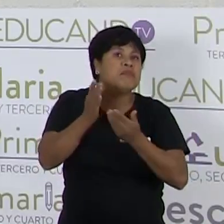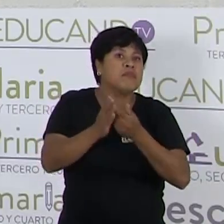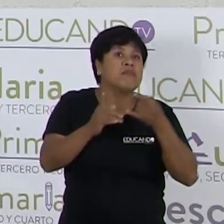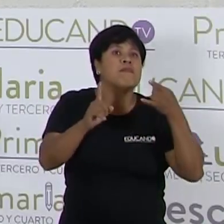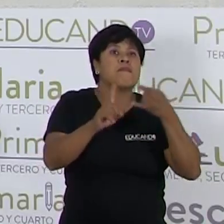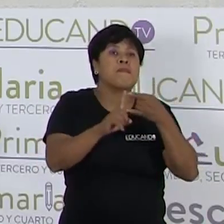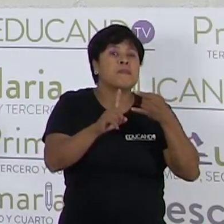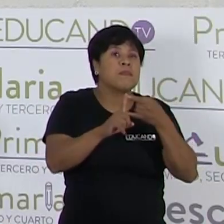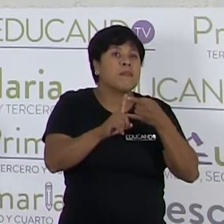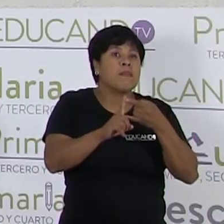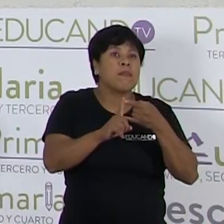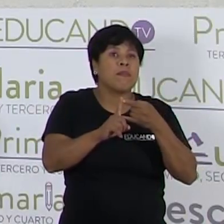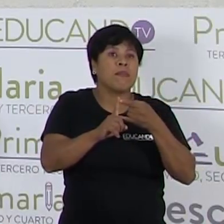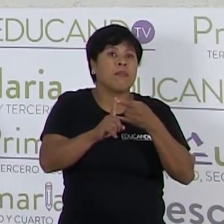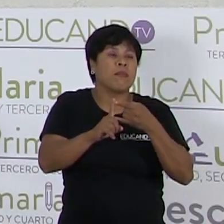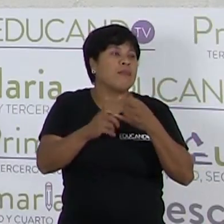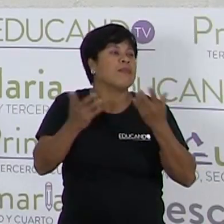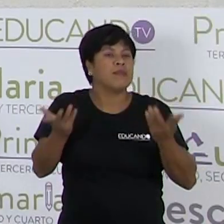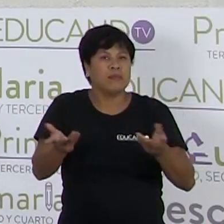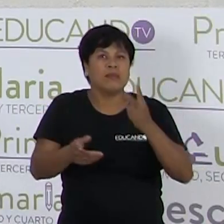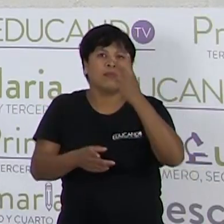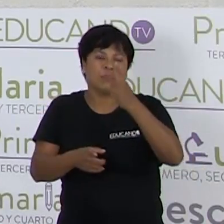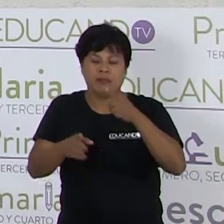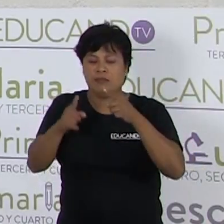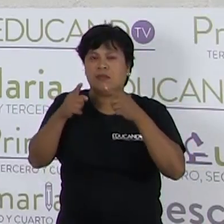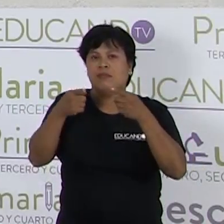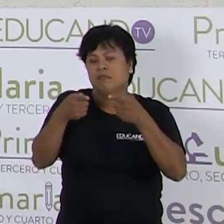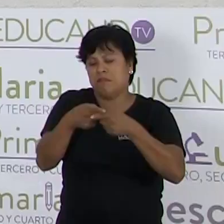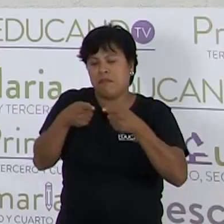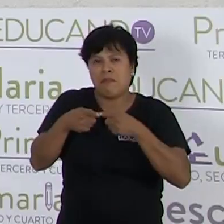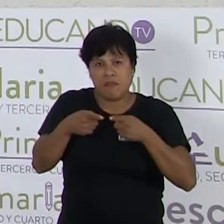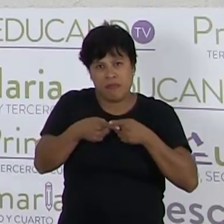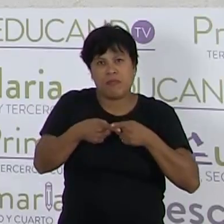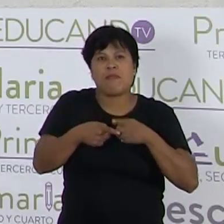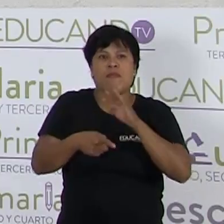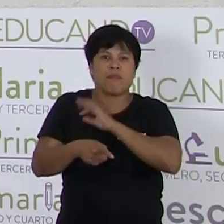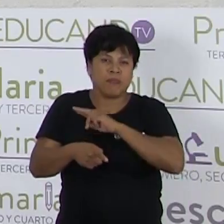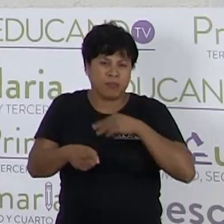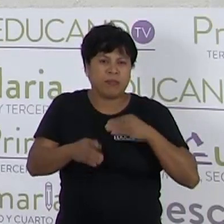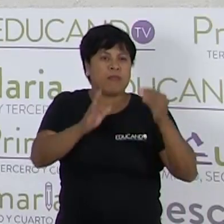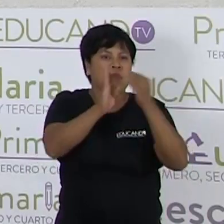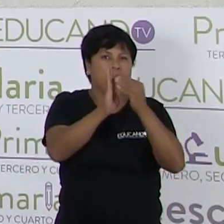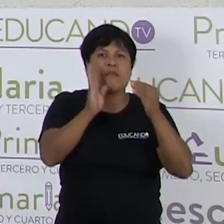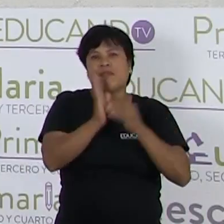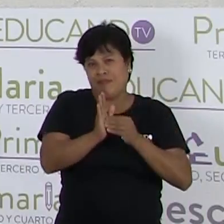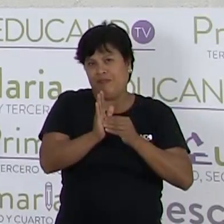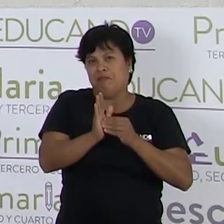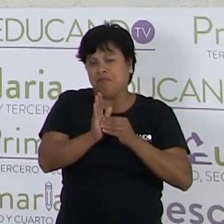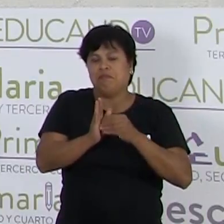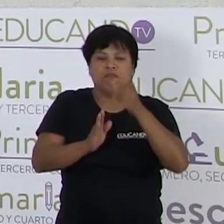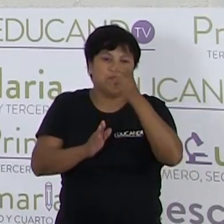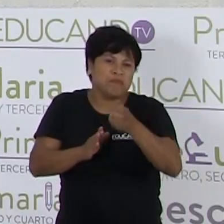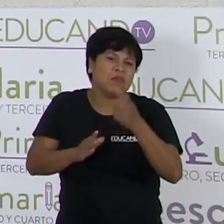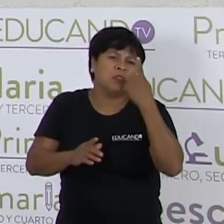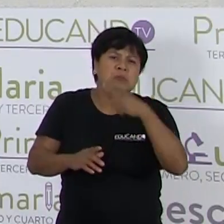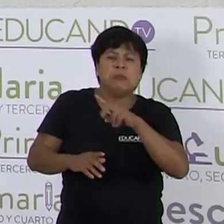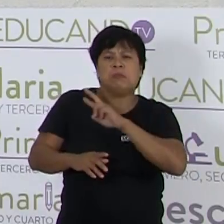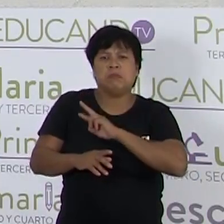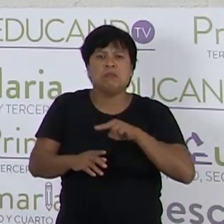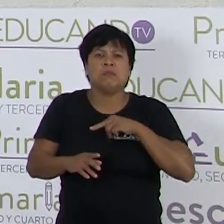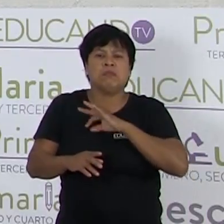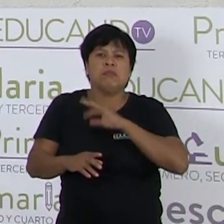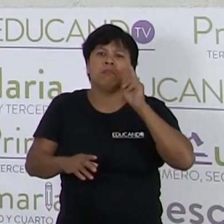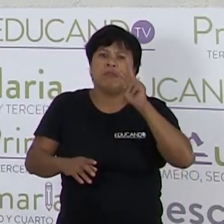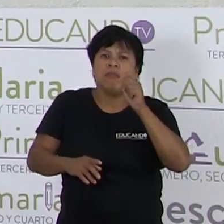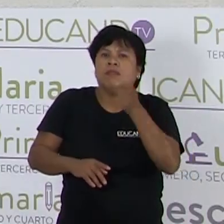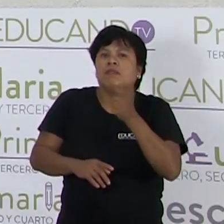cuadrado? Pues claro, sus otras dos partecitas, ¿verdad? Vamos a colocarlas y tú vas a observar que